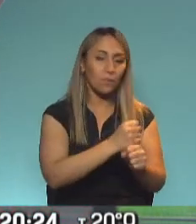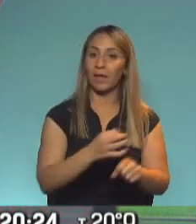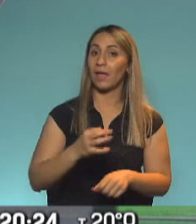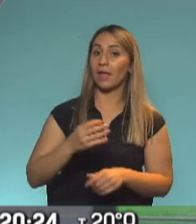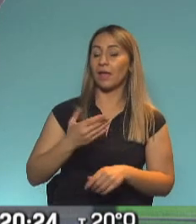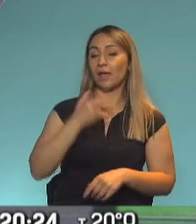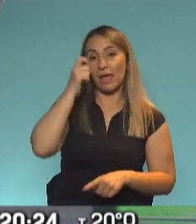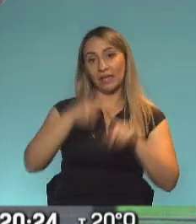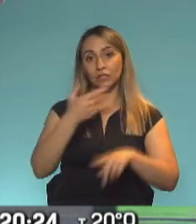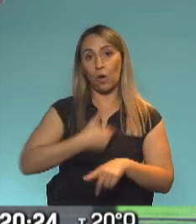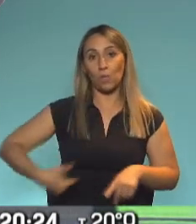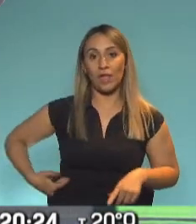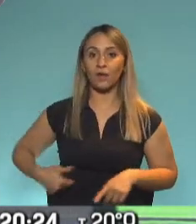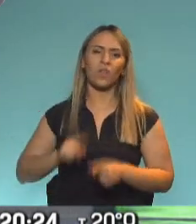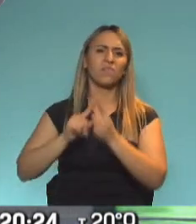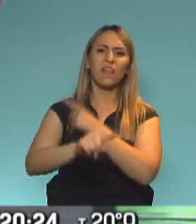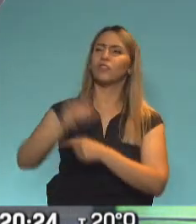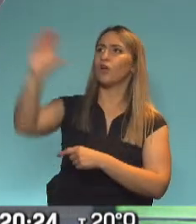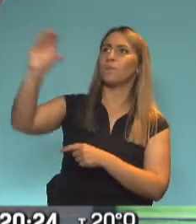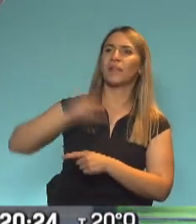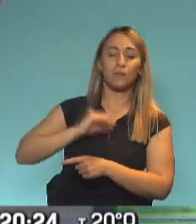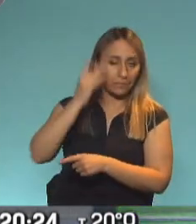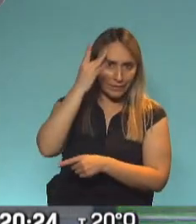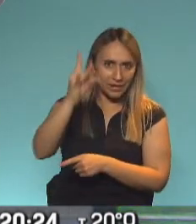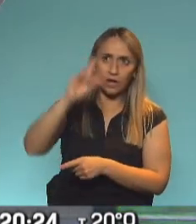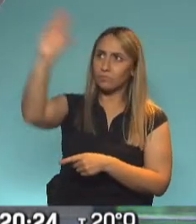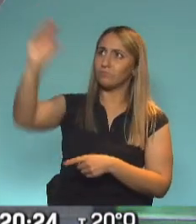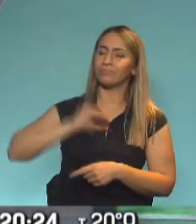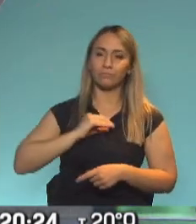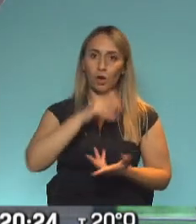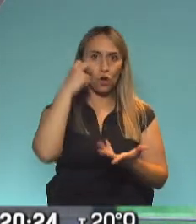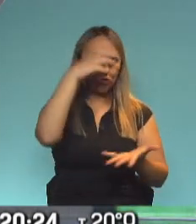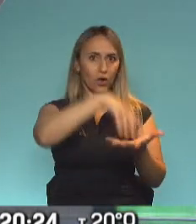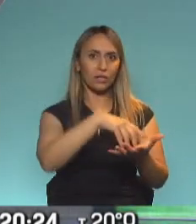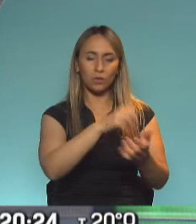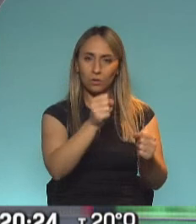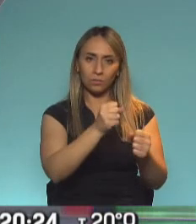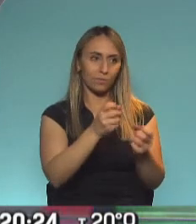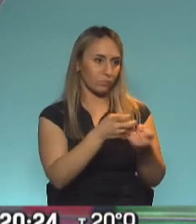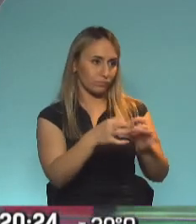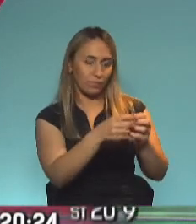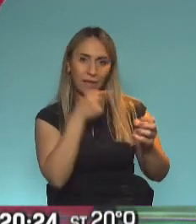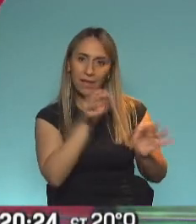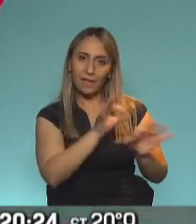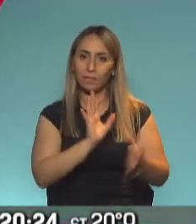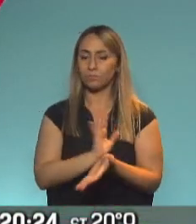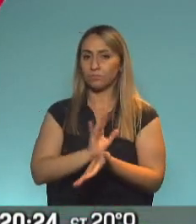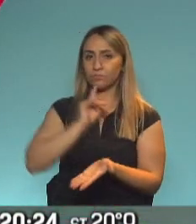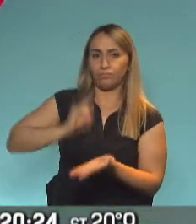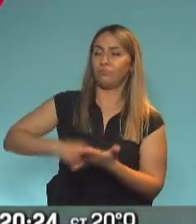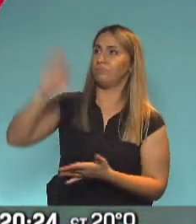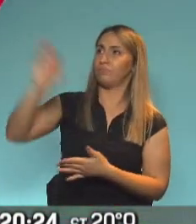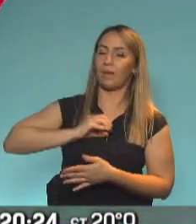Congreso este préstamo récord que se emitió, y bueno, por eso estamos ahora en gran parte en esta situación, ¿no? Esperaremos entonces